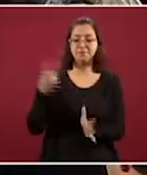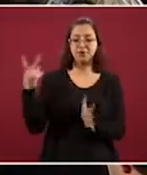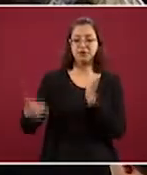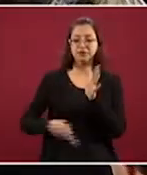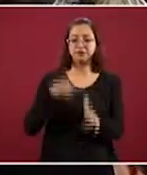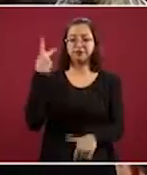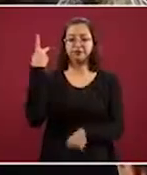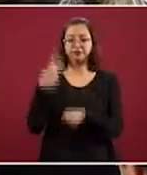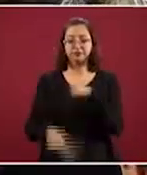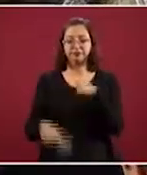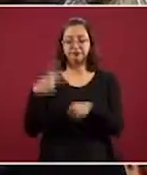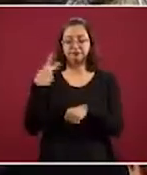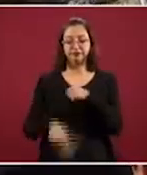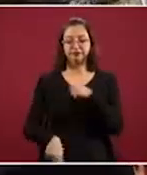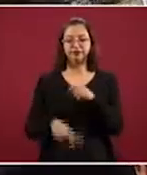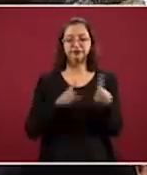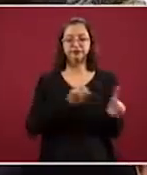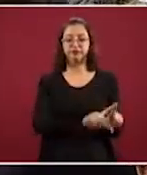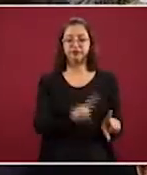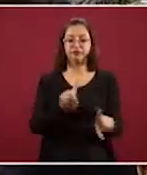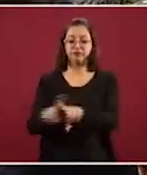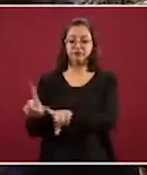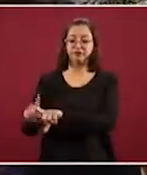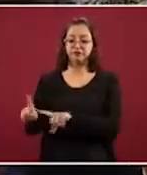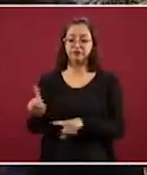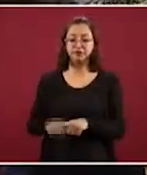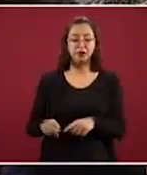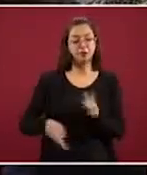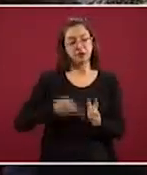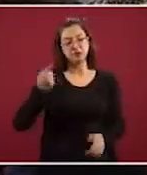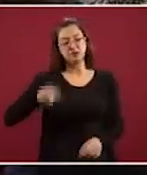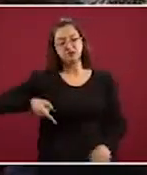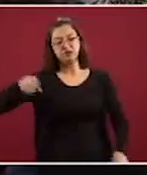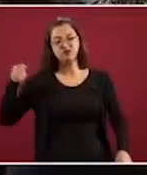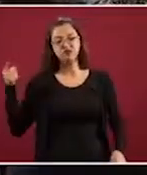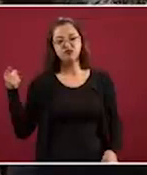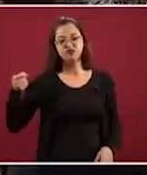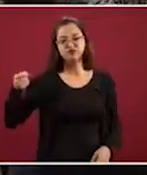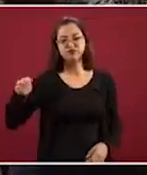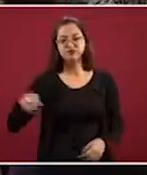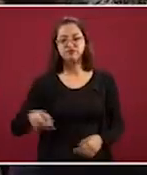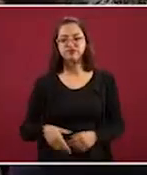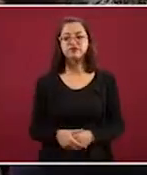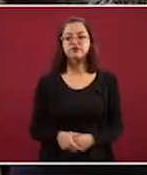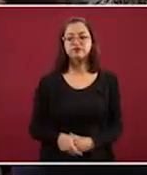de riesgo ante múltiples amenazas recibidas.